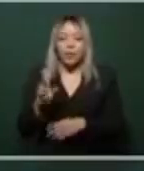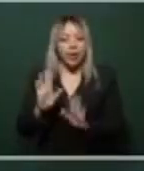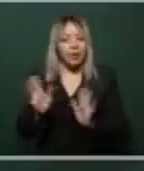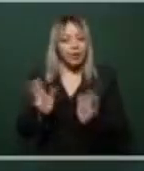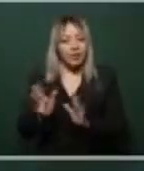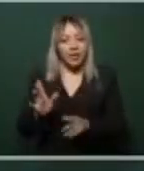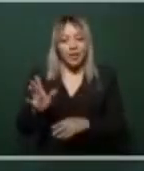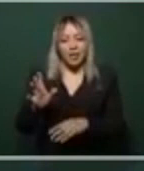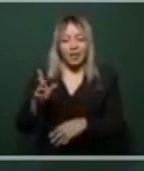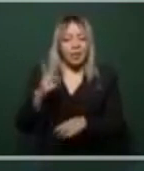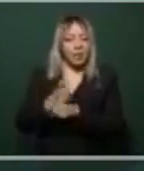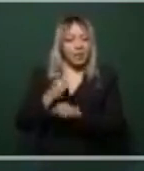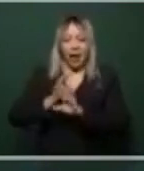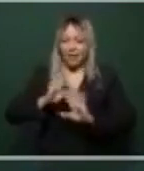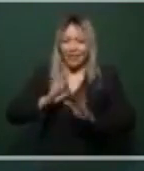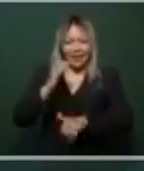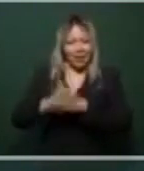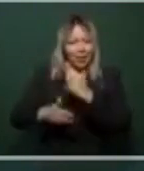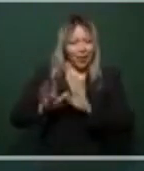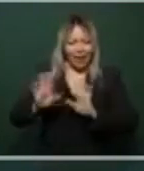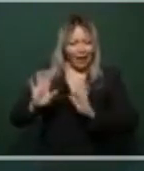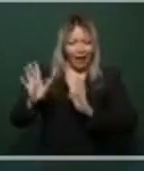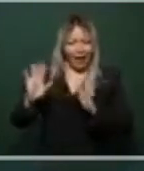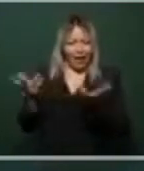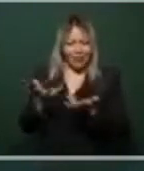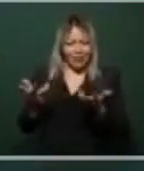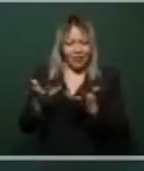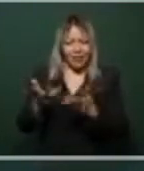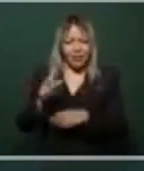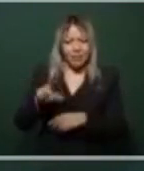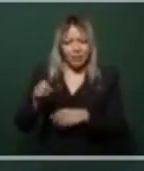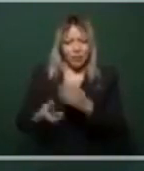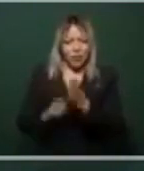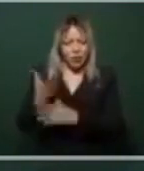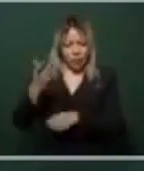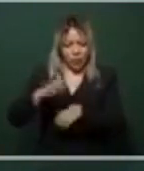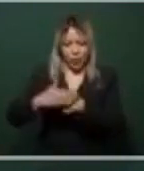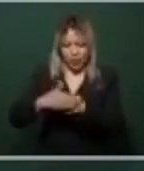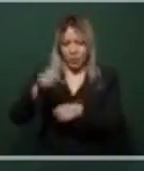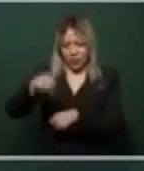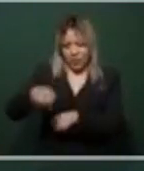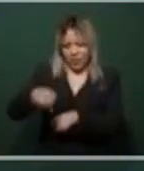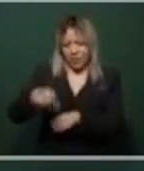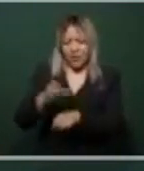de la primera ya están operando. Okay. Ya son los nuevos, pues. Ya